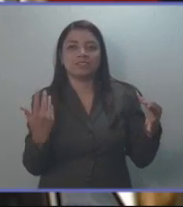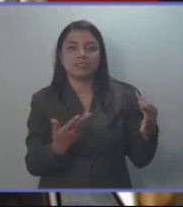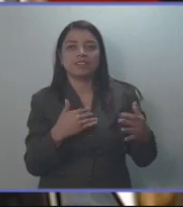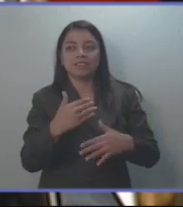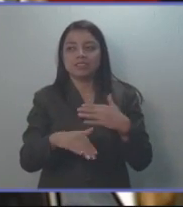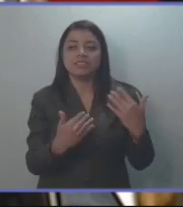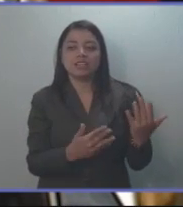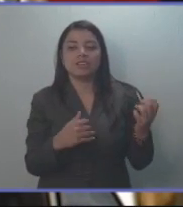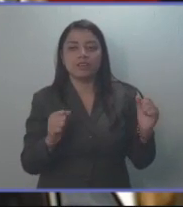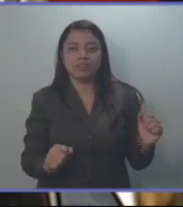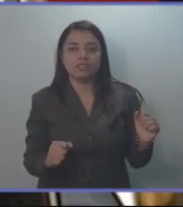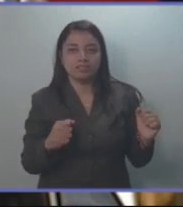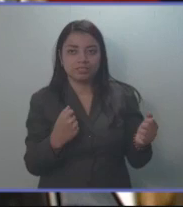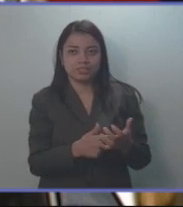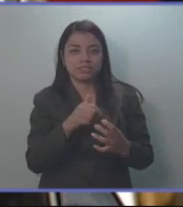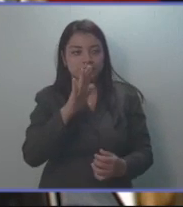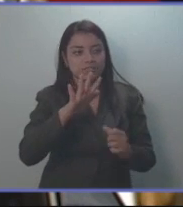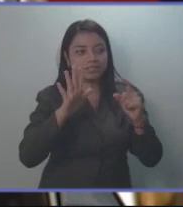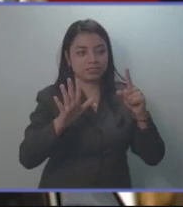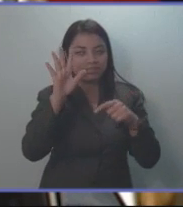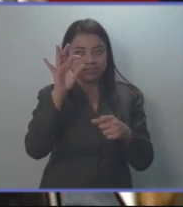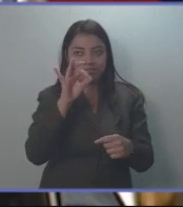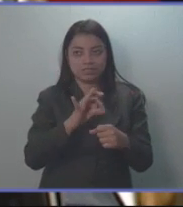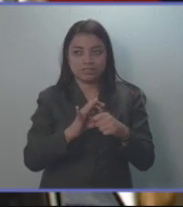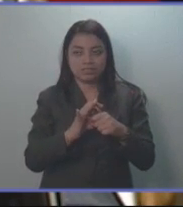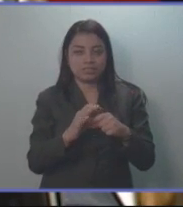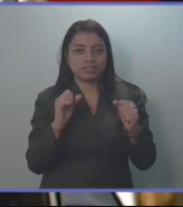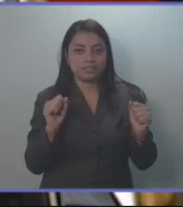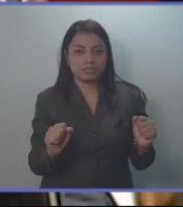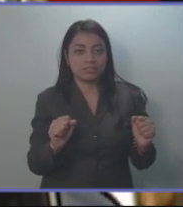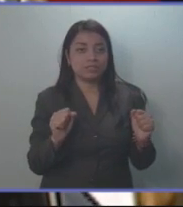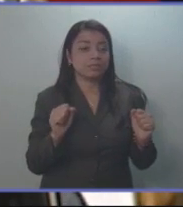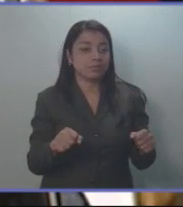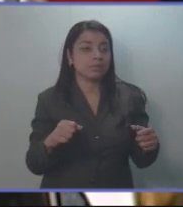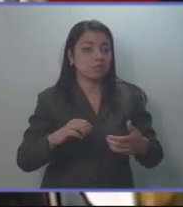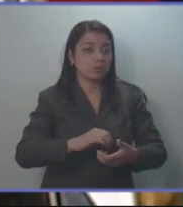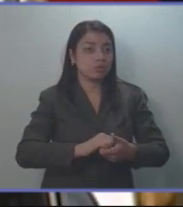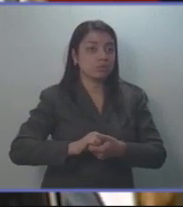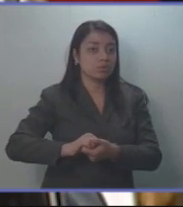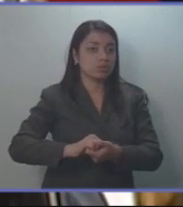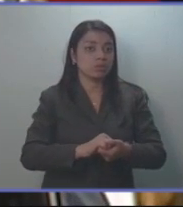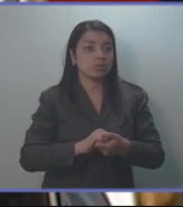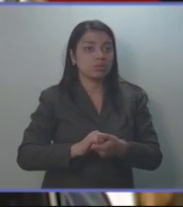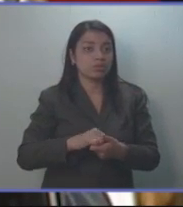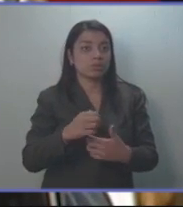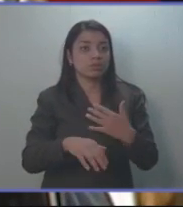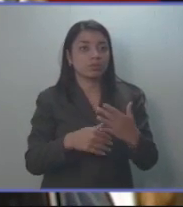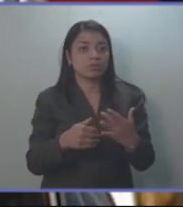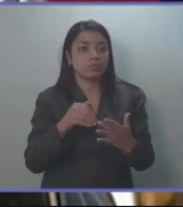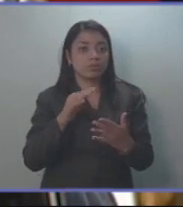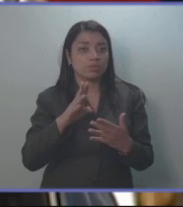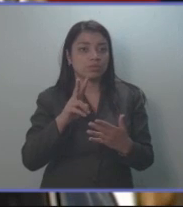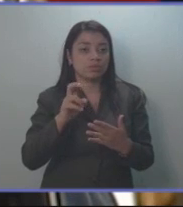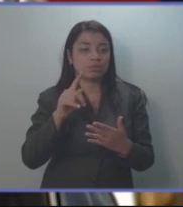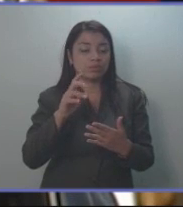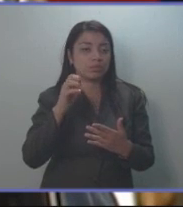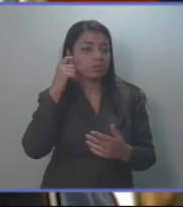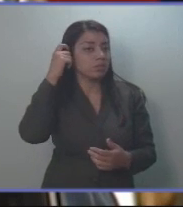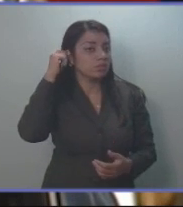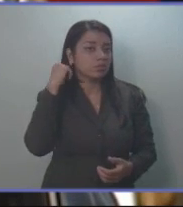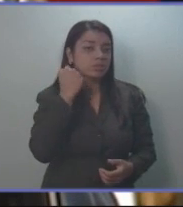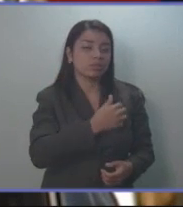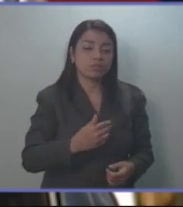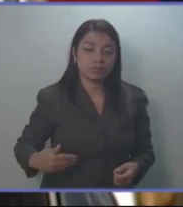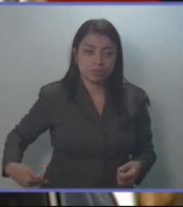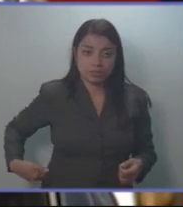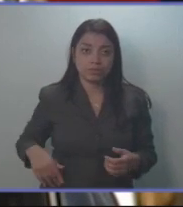tengamos los 56 votos y podamos juntos superar el veto del presidente de la